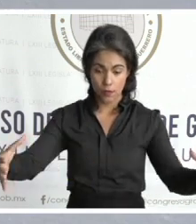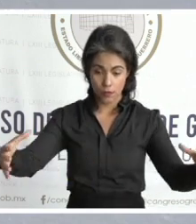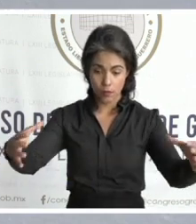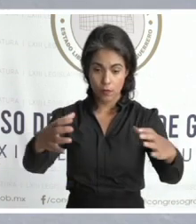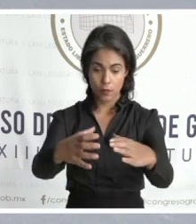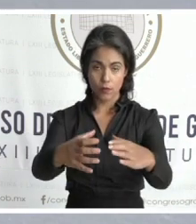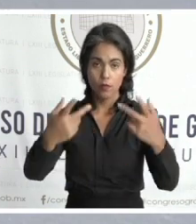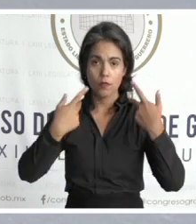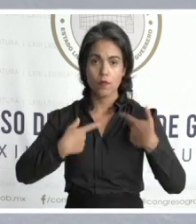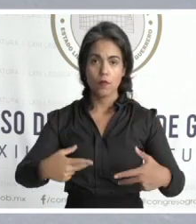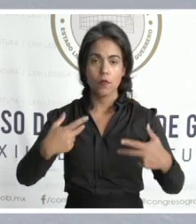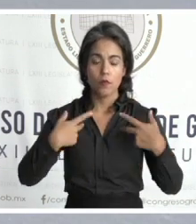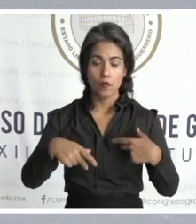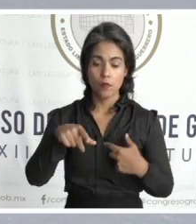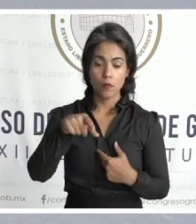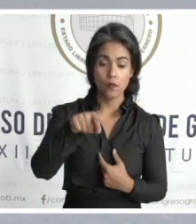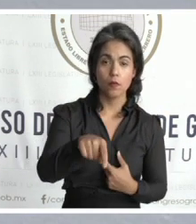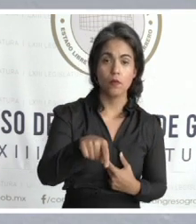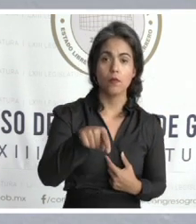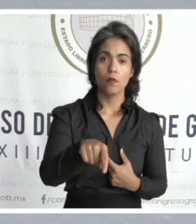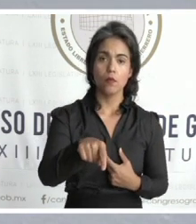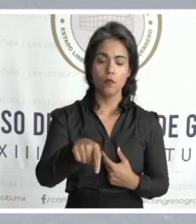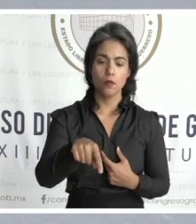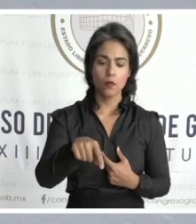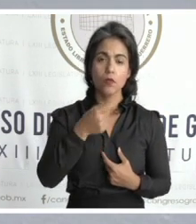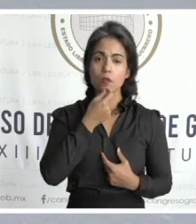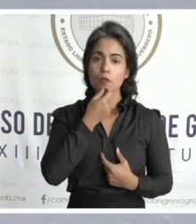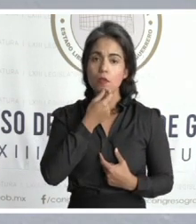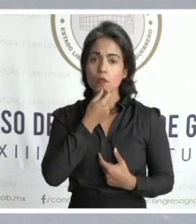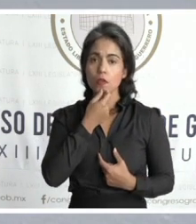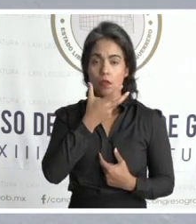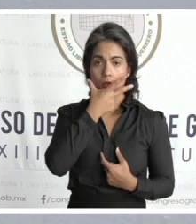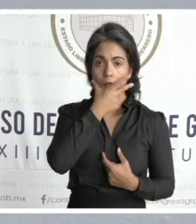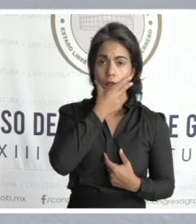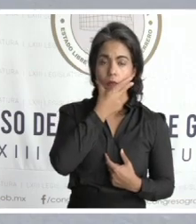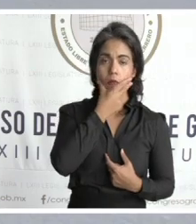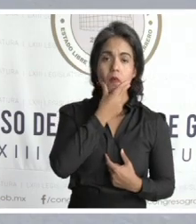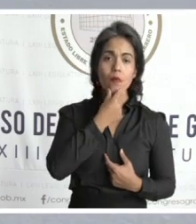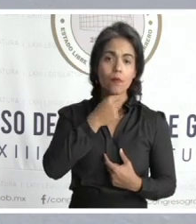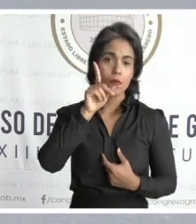y son la parte más sensible y amada de las familias.